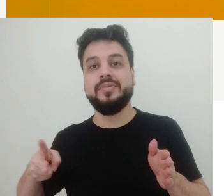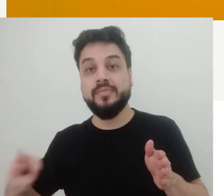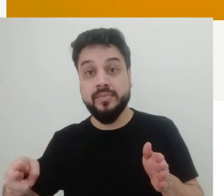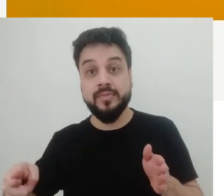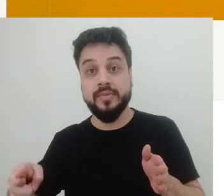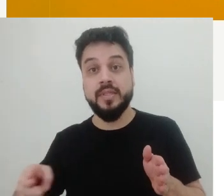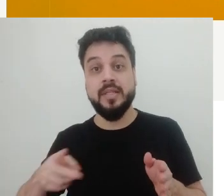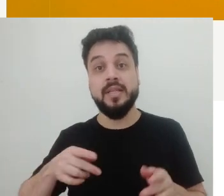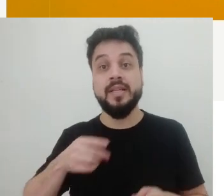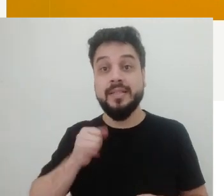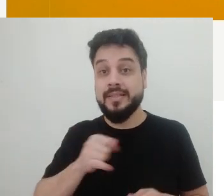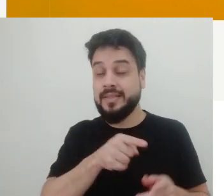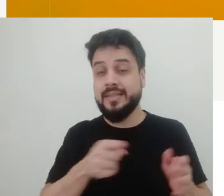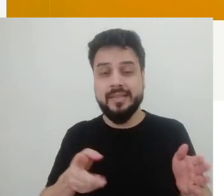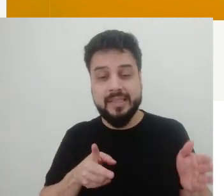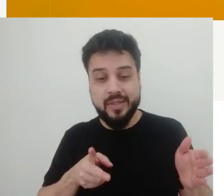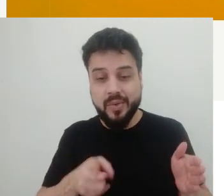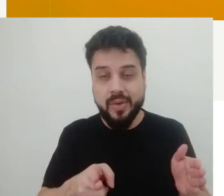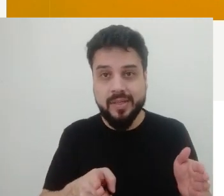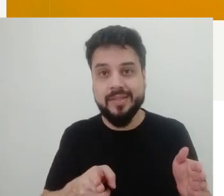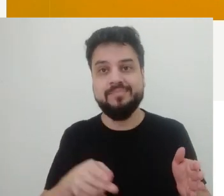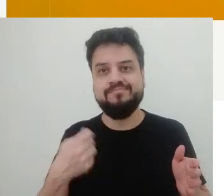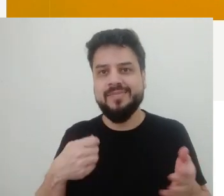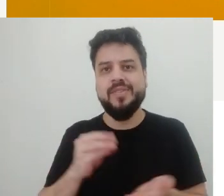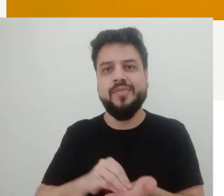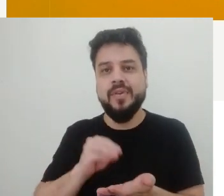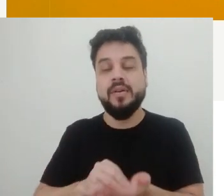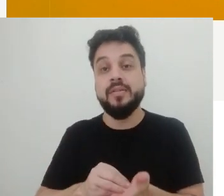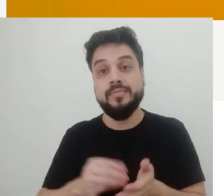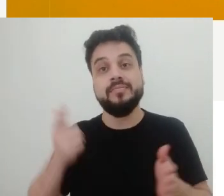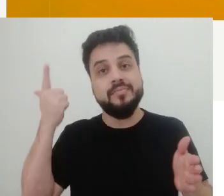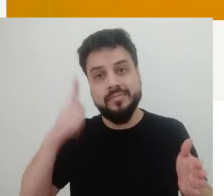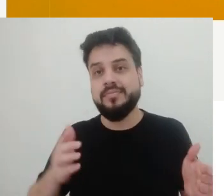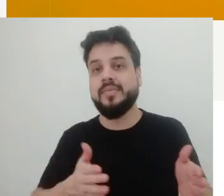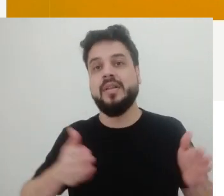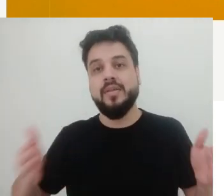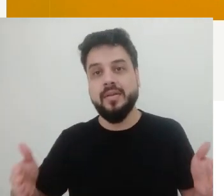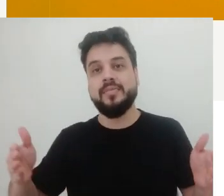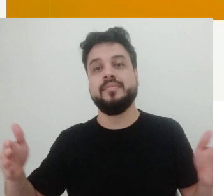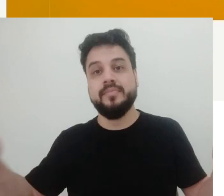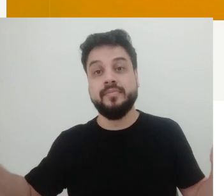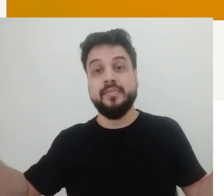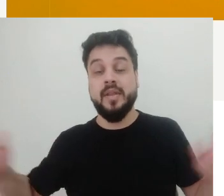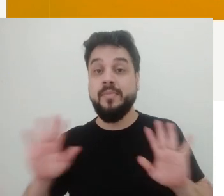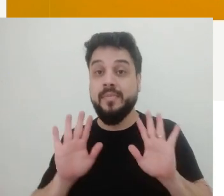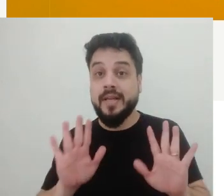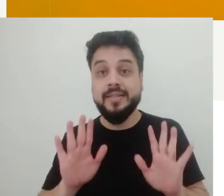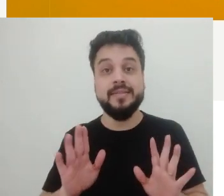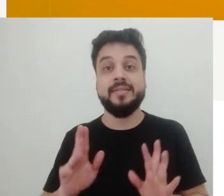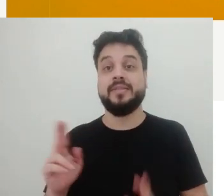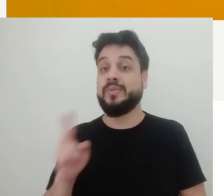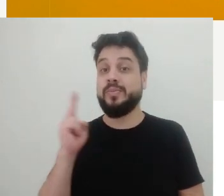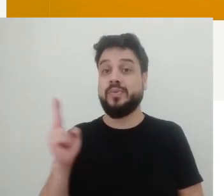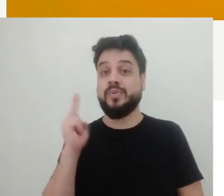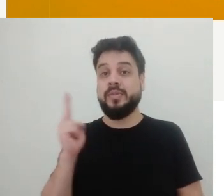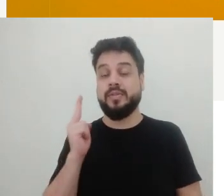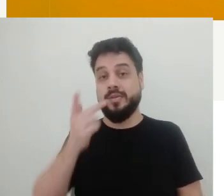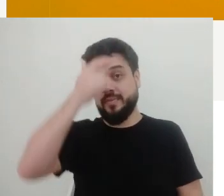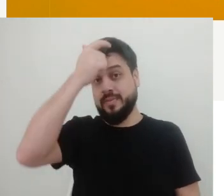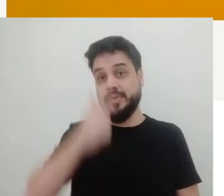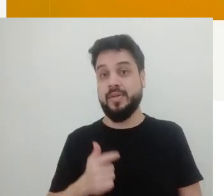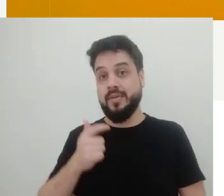de literatura, ¿no es cierto?, de química y de filosofía simultáneamente, sin tener parámetros que le